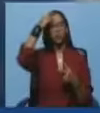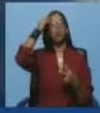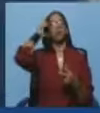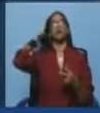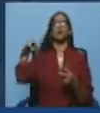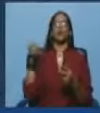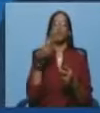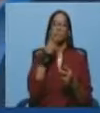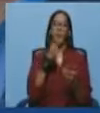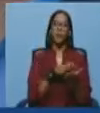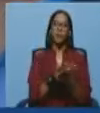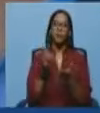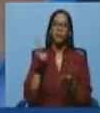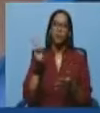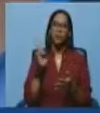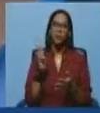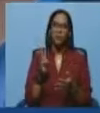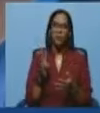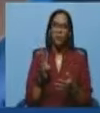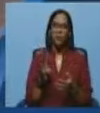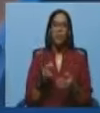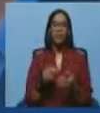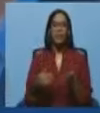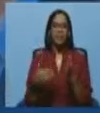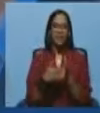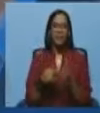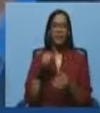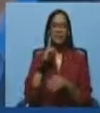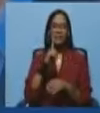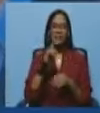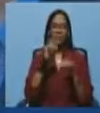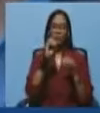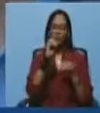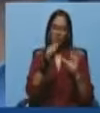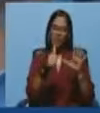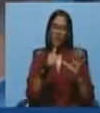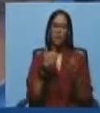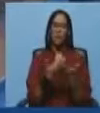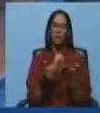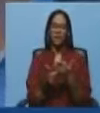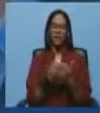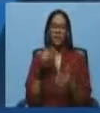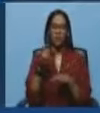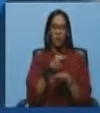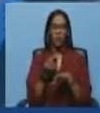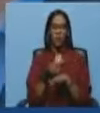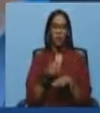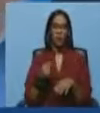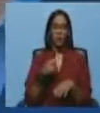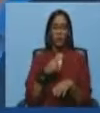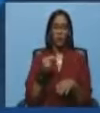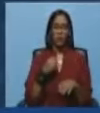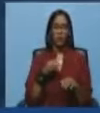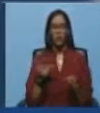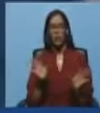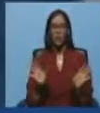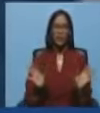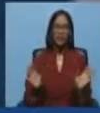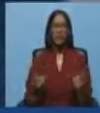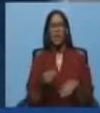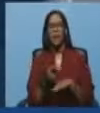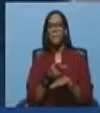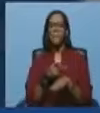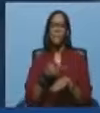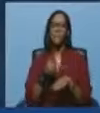sucede esto en Venezuela, que se atacan 106 plataformas del Estado, que no son plataformas de, no, que esa es la página donde